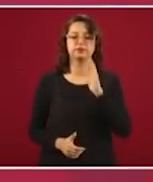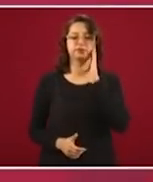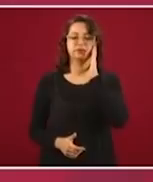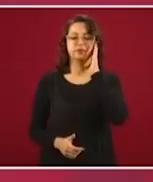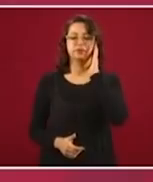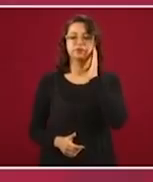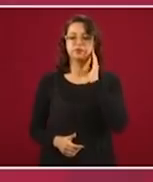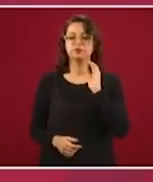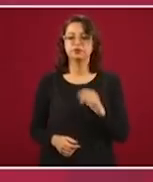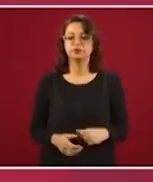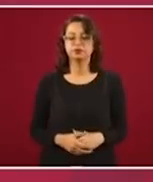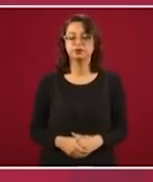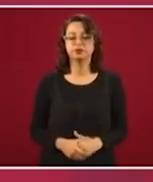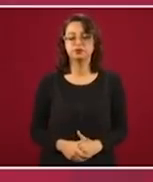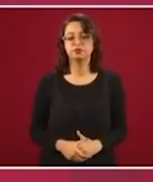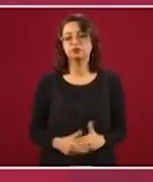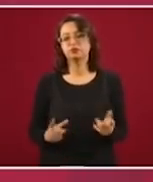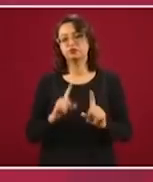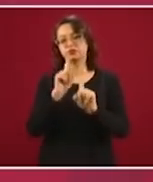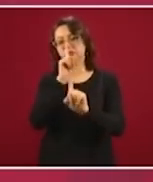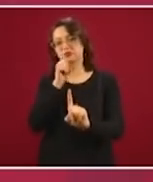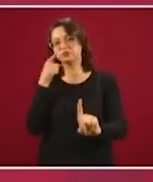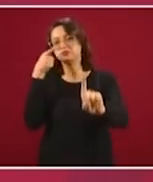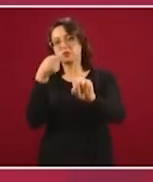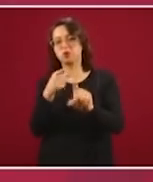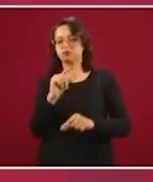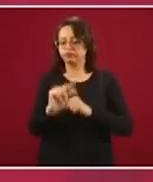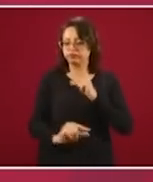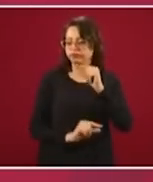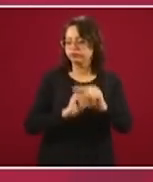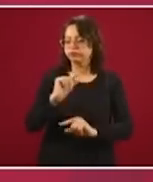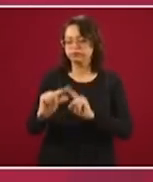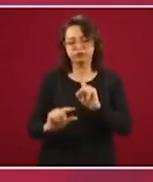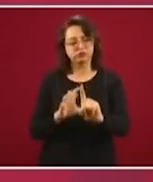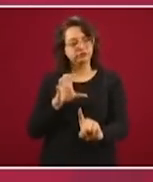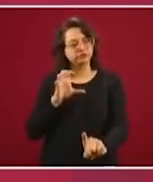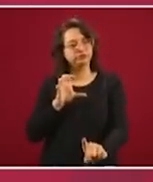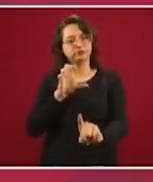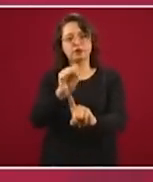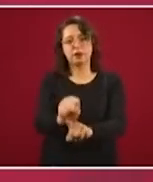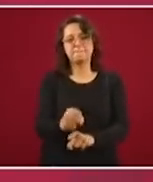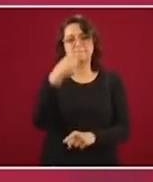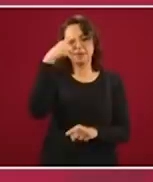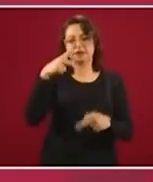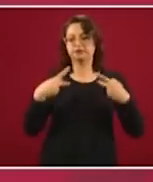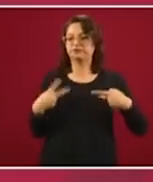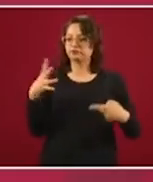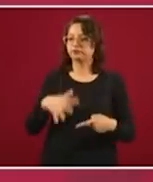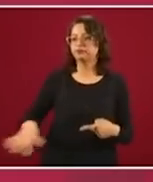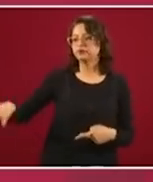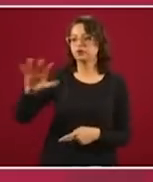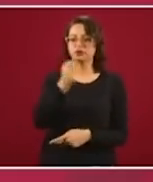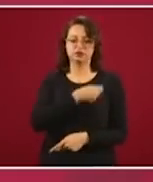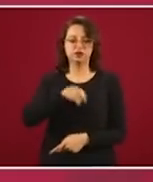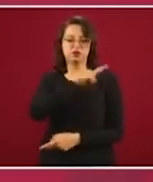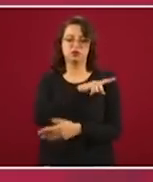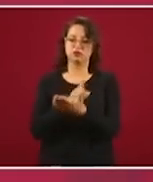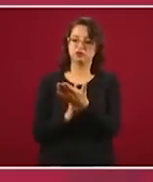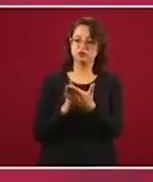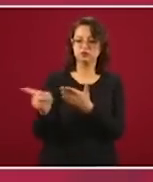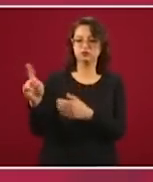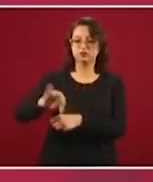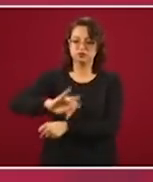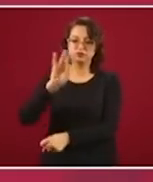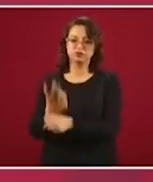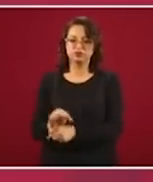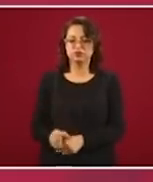cumpliendo el propósito de garantizar el derecho del pueblo a la salud, que